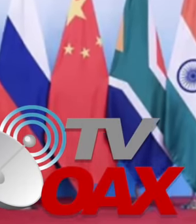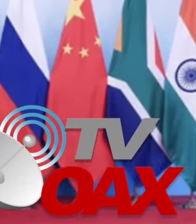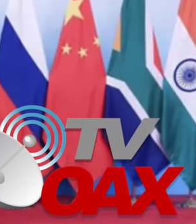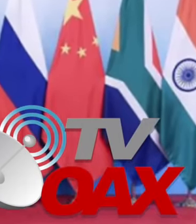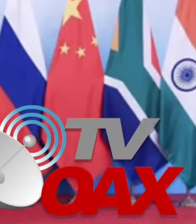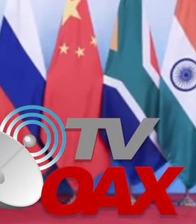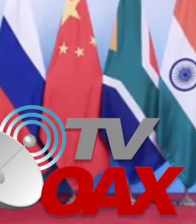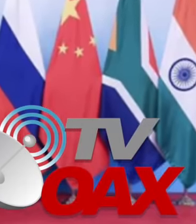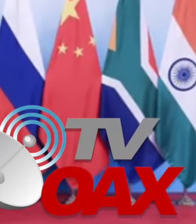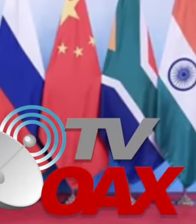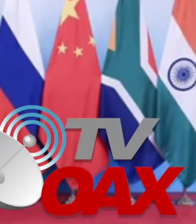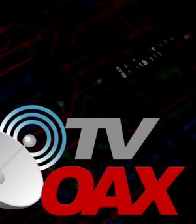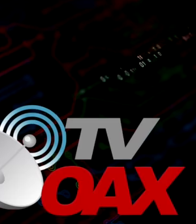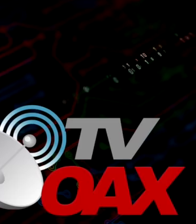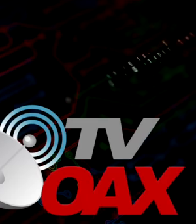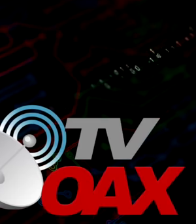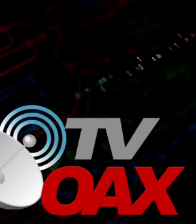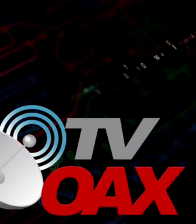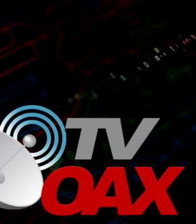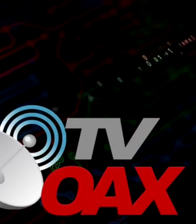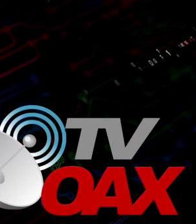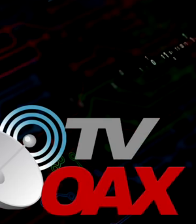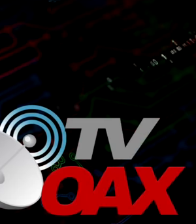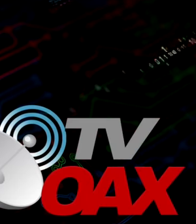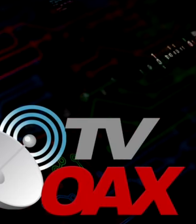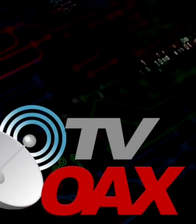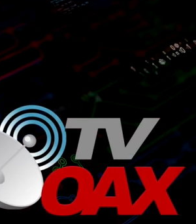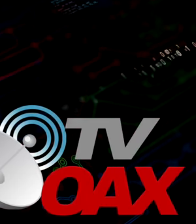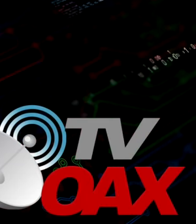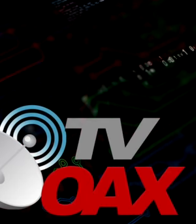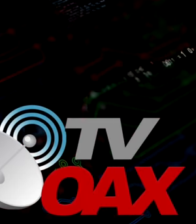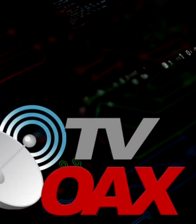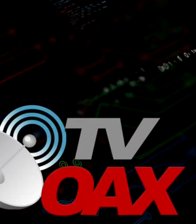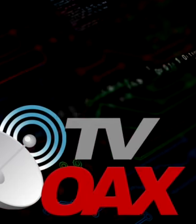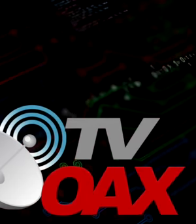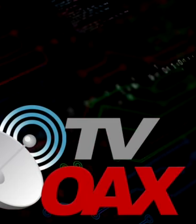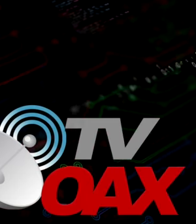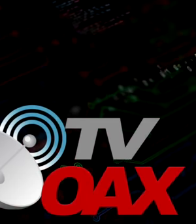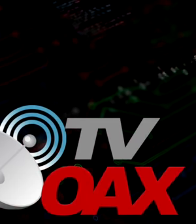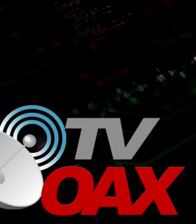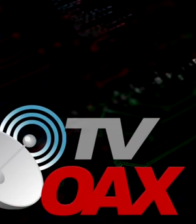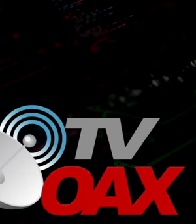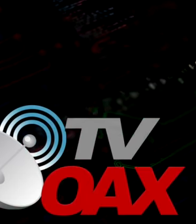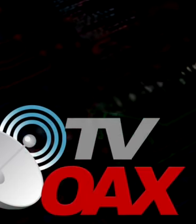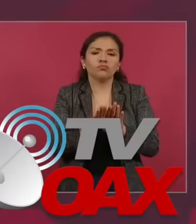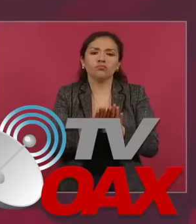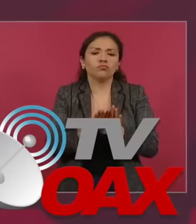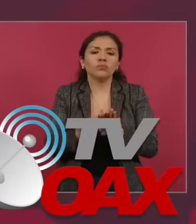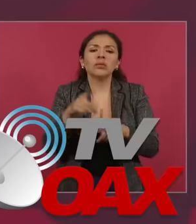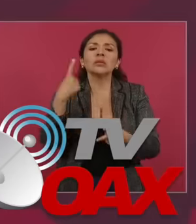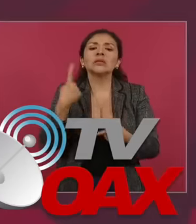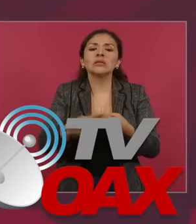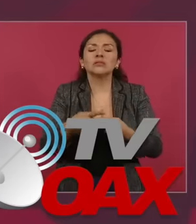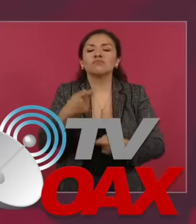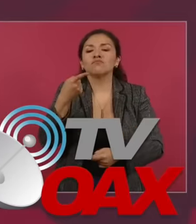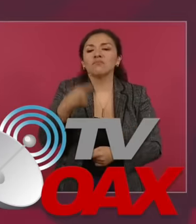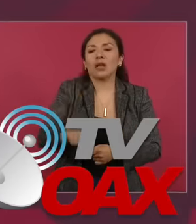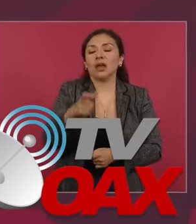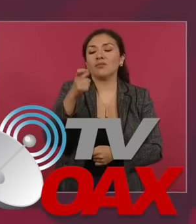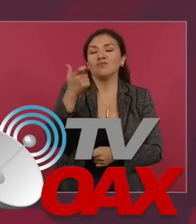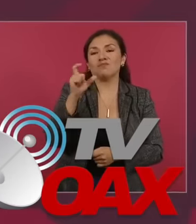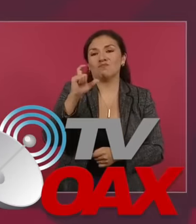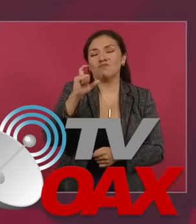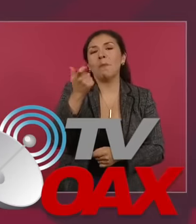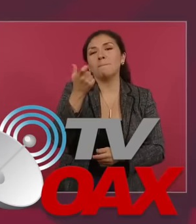con monedas locales en detrimento del dólar. Pero el presidente Andrés Manuel López Obrador rechazó